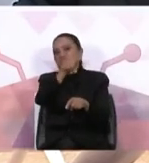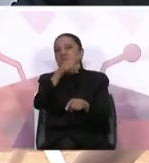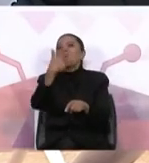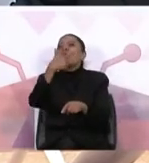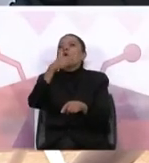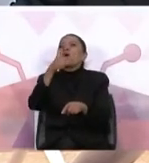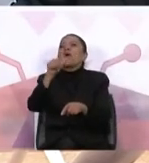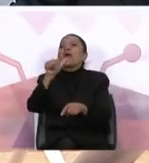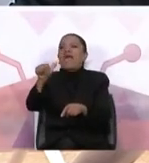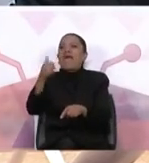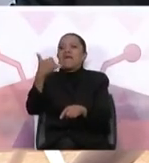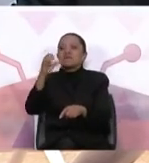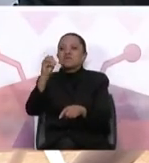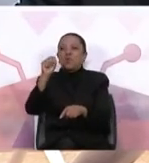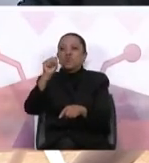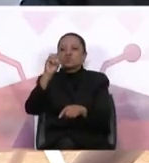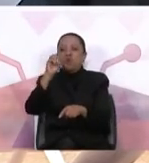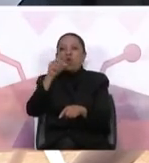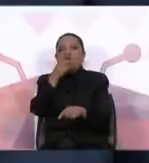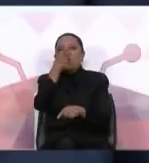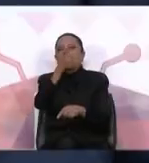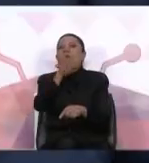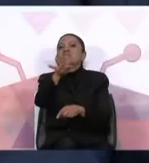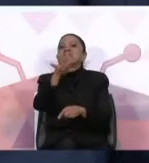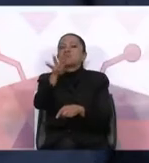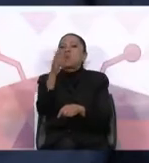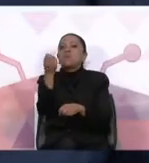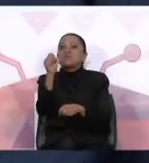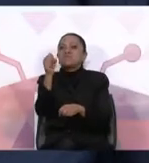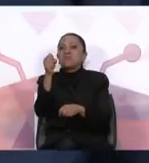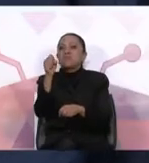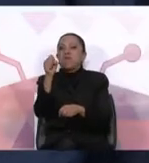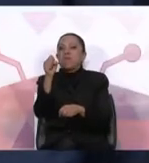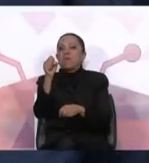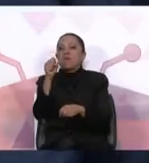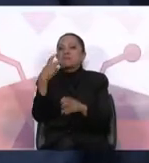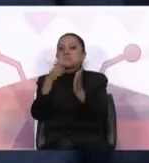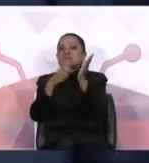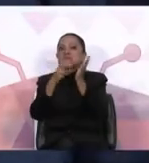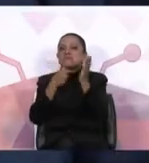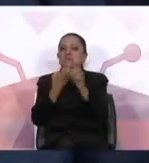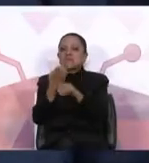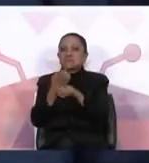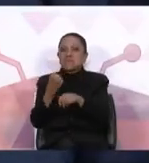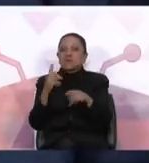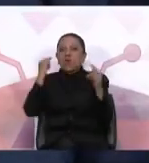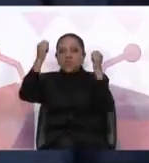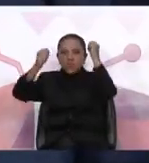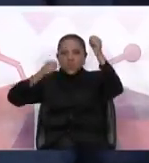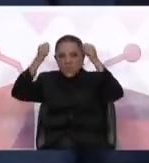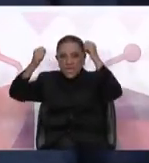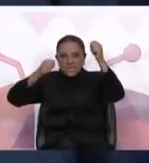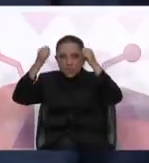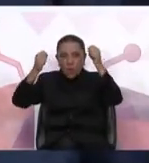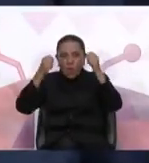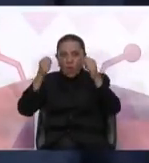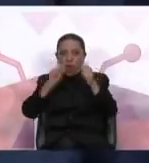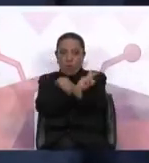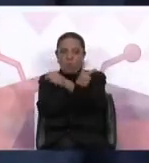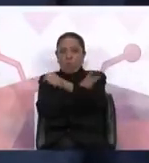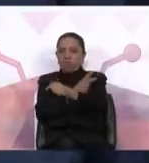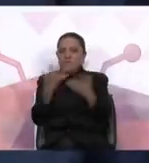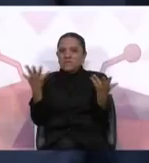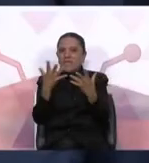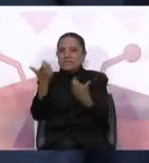19 de septiembre en que piensa reconstrucción del estado turismo potencia para generar economía